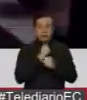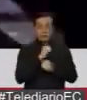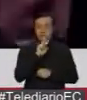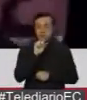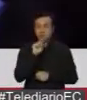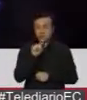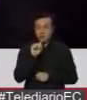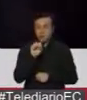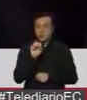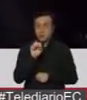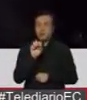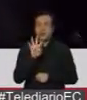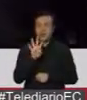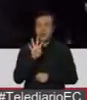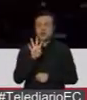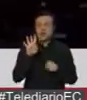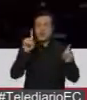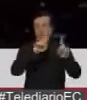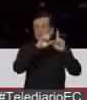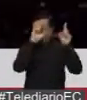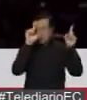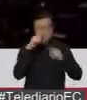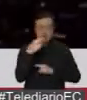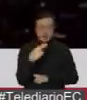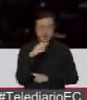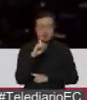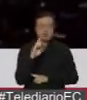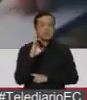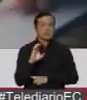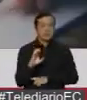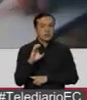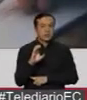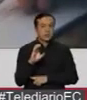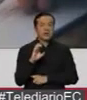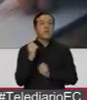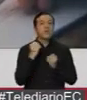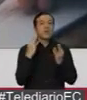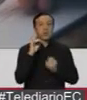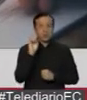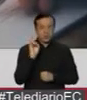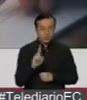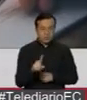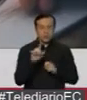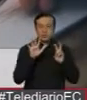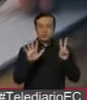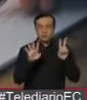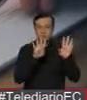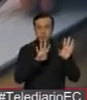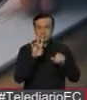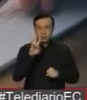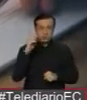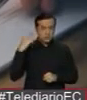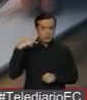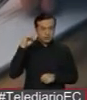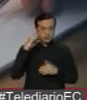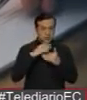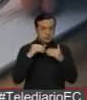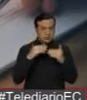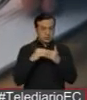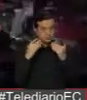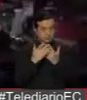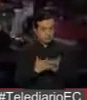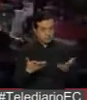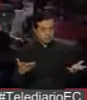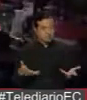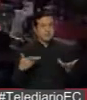por la gobernación del Guayas con la empresa HDC Producciones por 1.792 millones de dólares. Esto